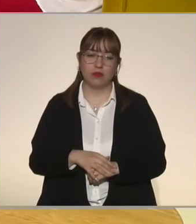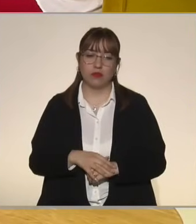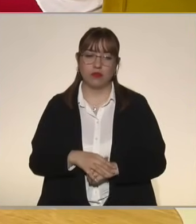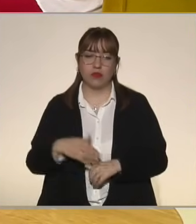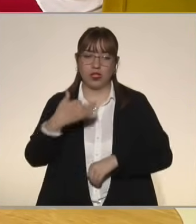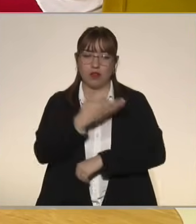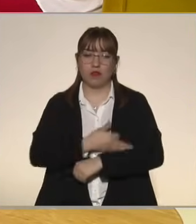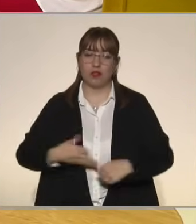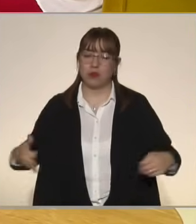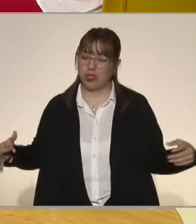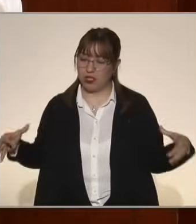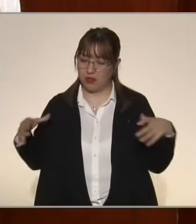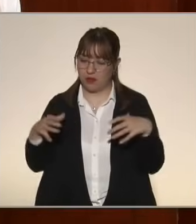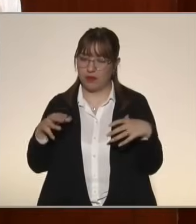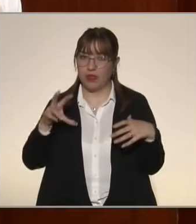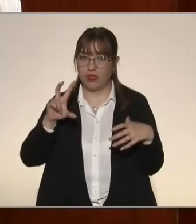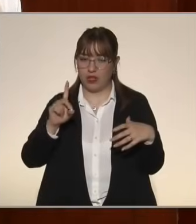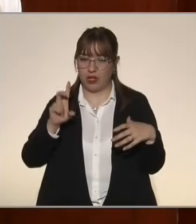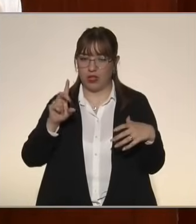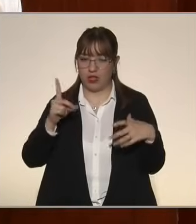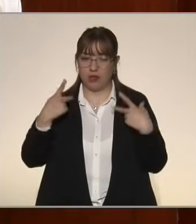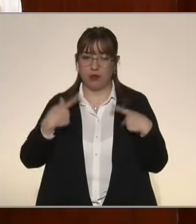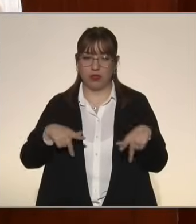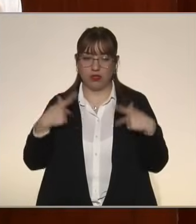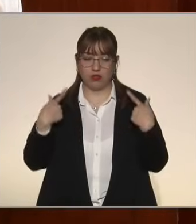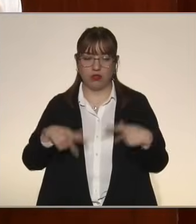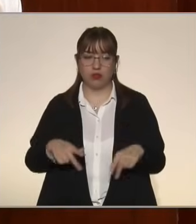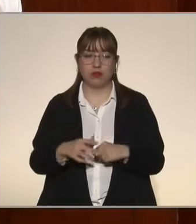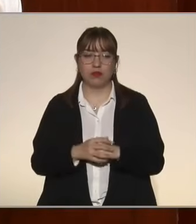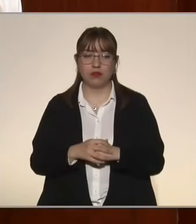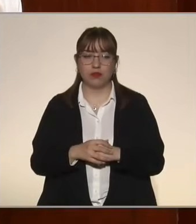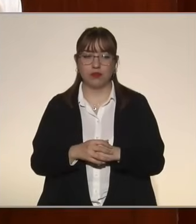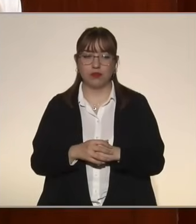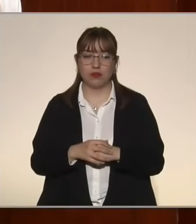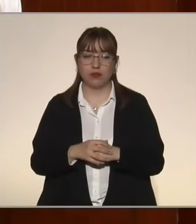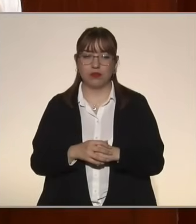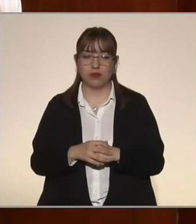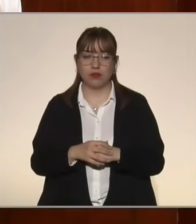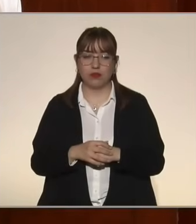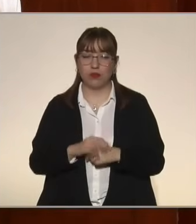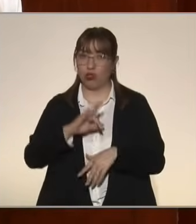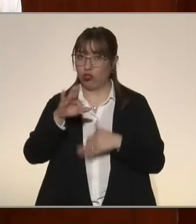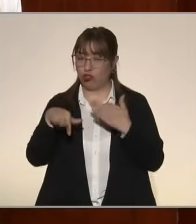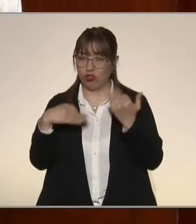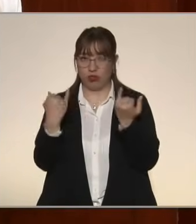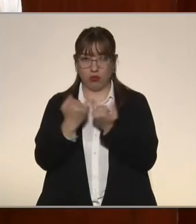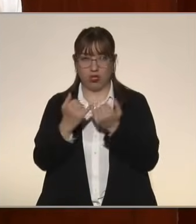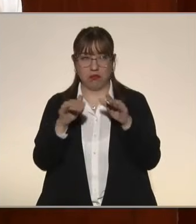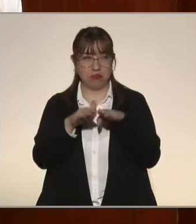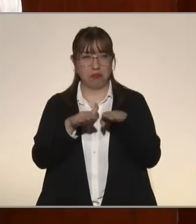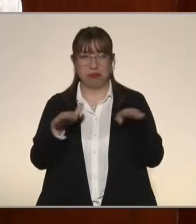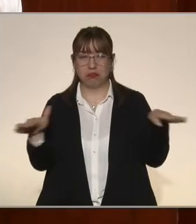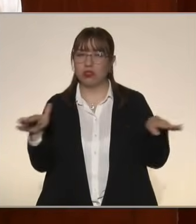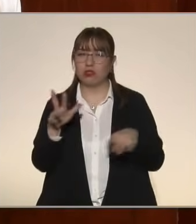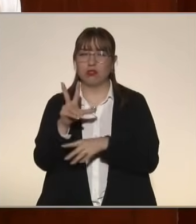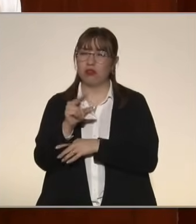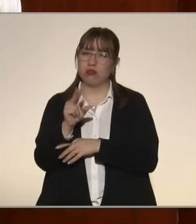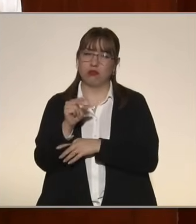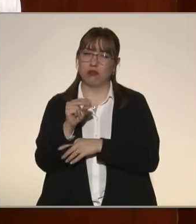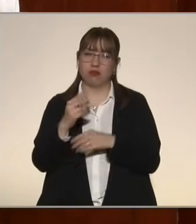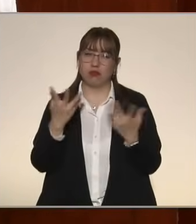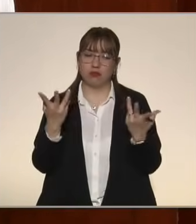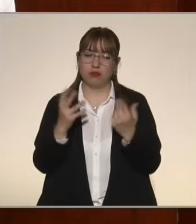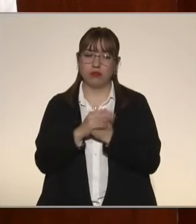personas en la familia, no todos estamos en el mismo canal. Efectivamente, hay gente en mi familia que todavía